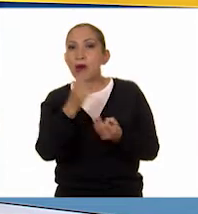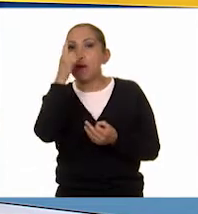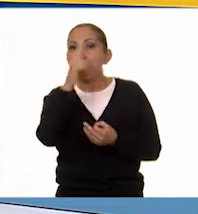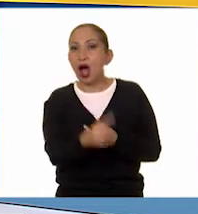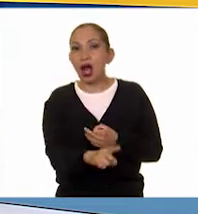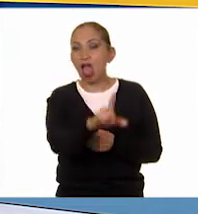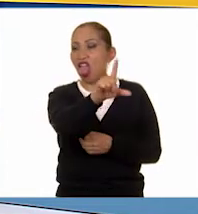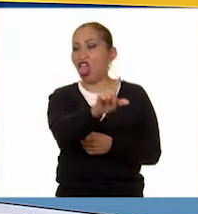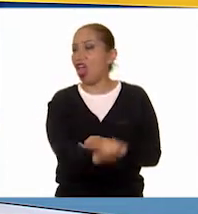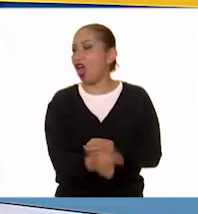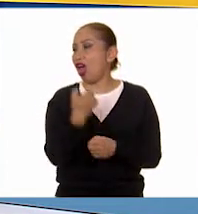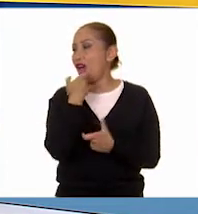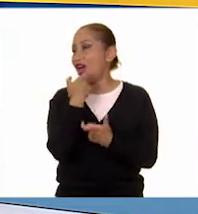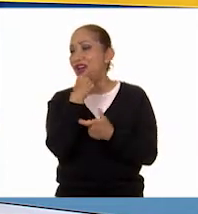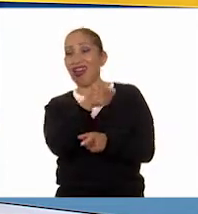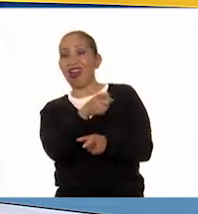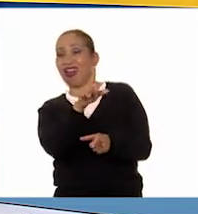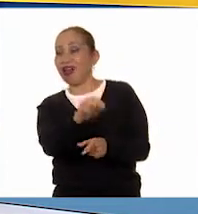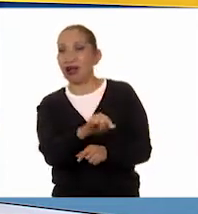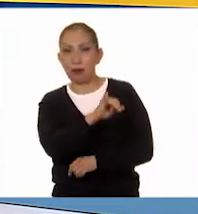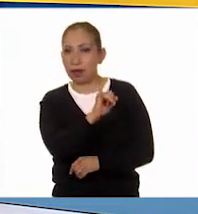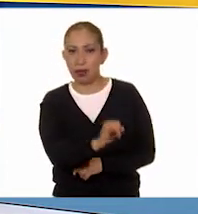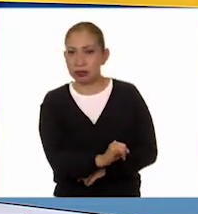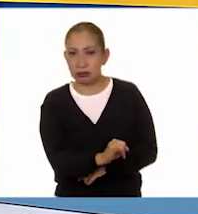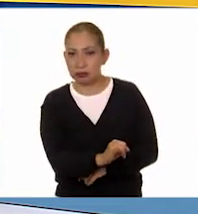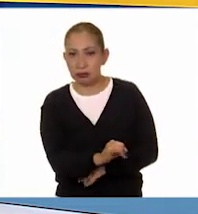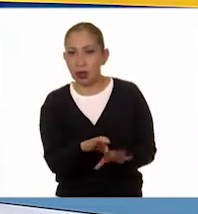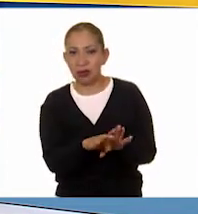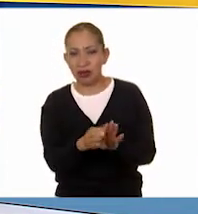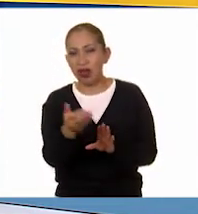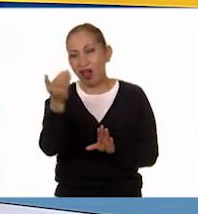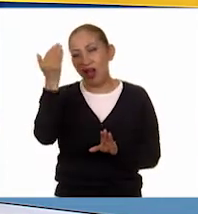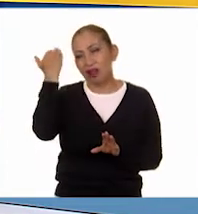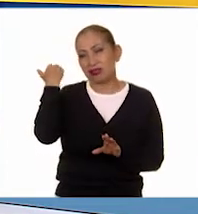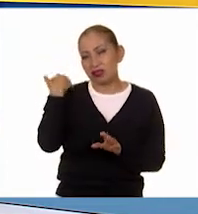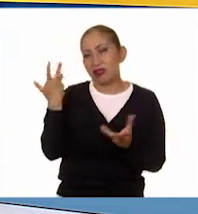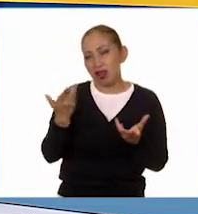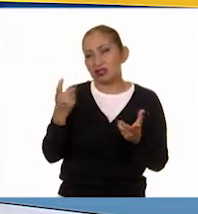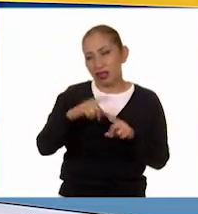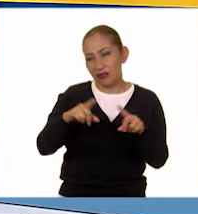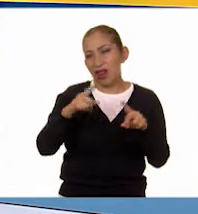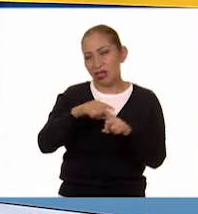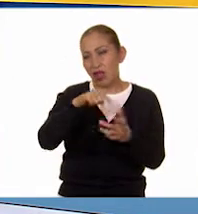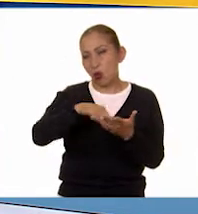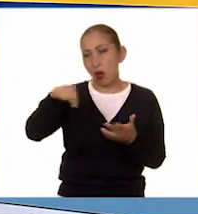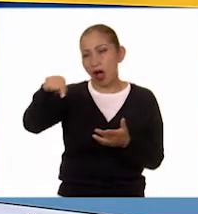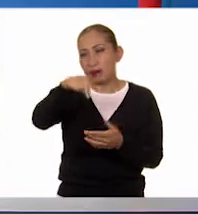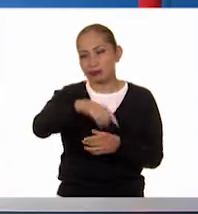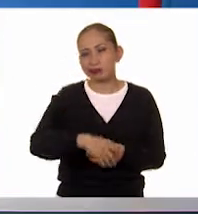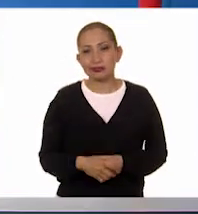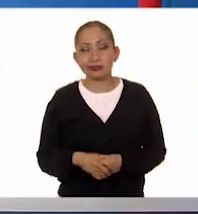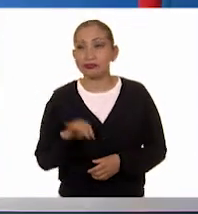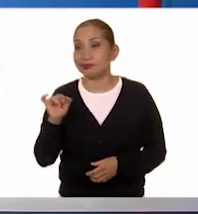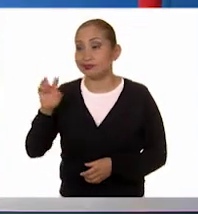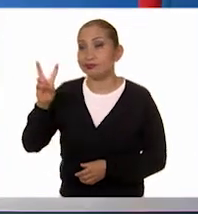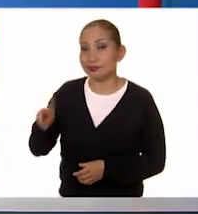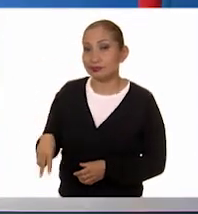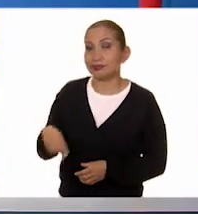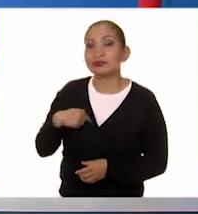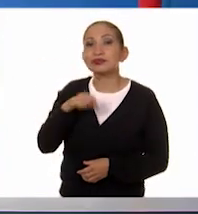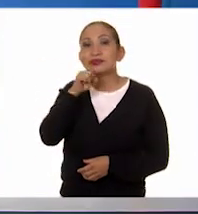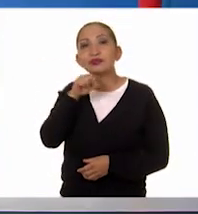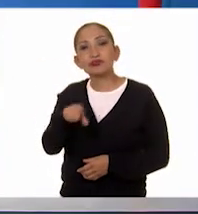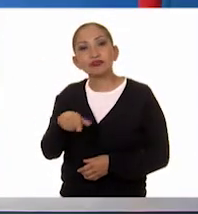la ridiculización, como se hacía pues en el pasado en distintos lugares. Exacto, Gaby.